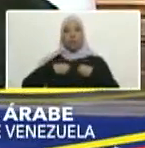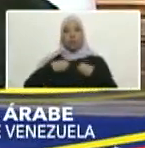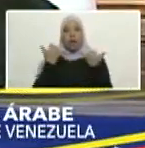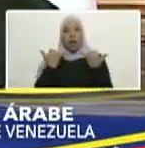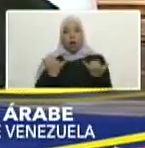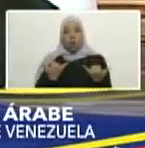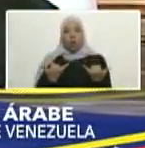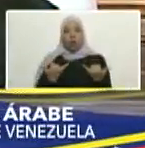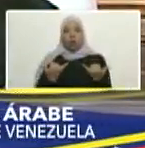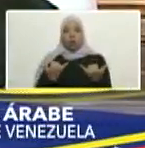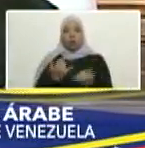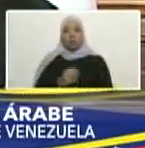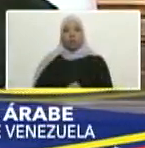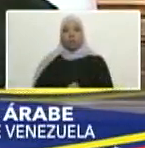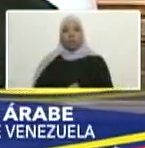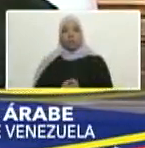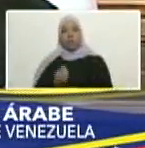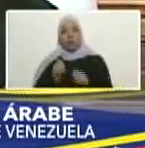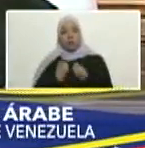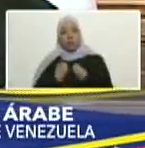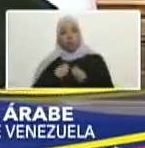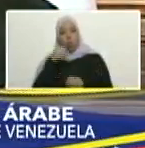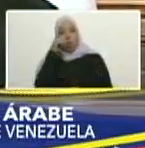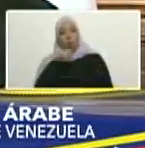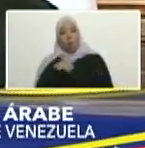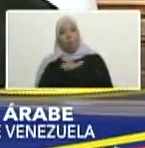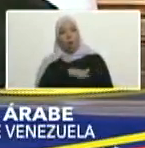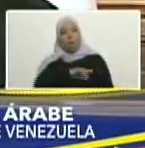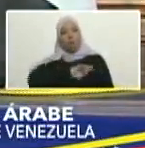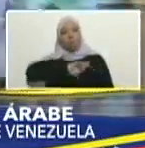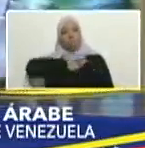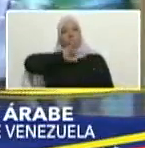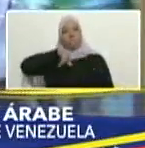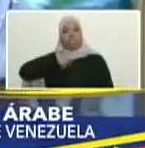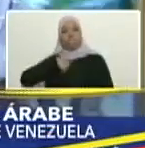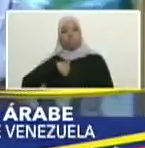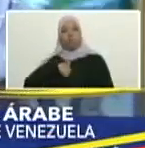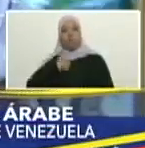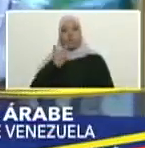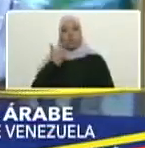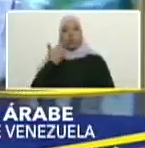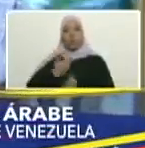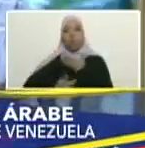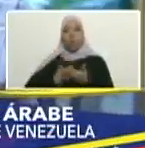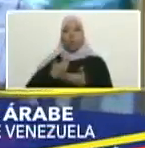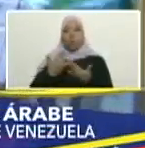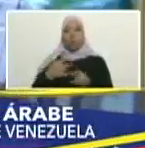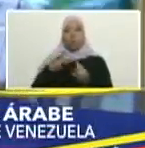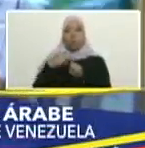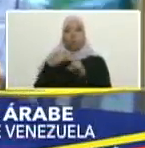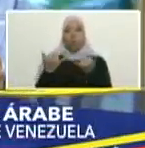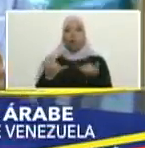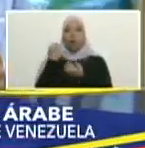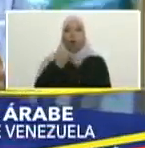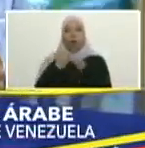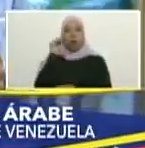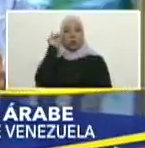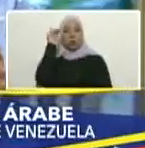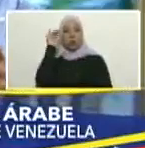instantes, lo que nuestros pueblos están tejiendo a partir de hoy,